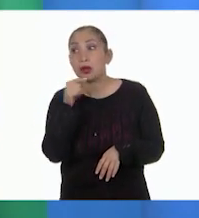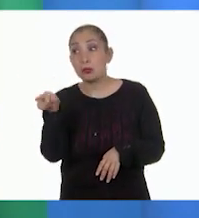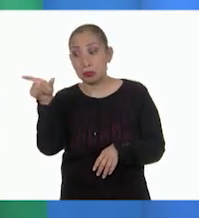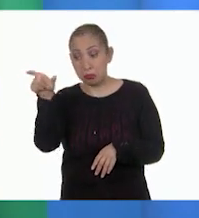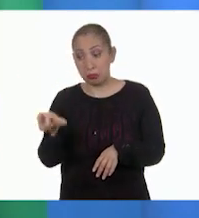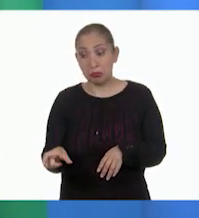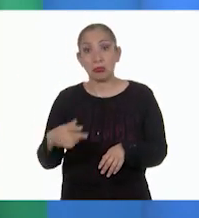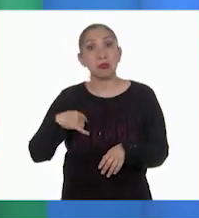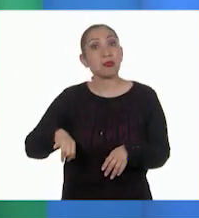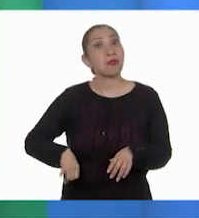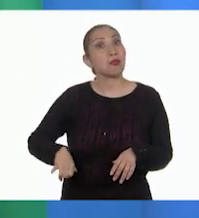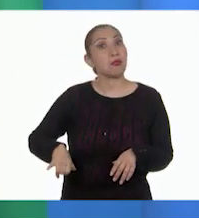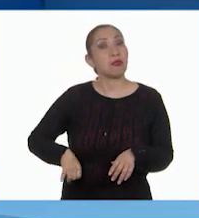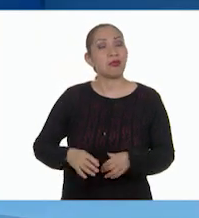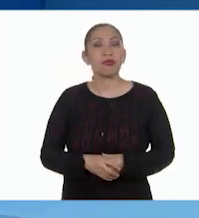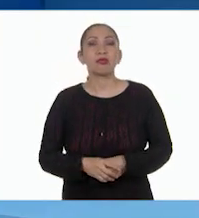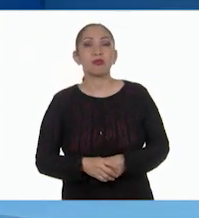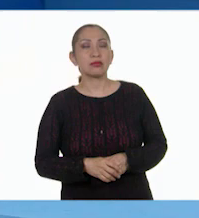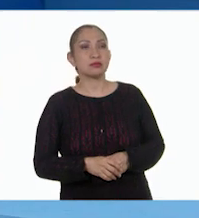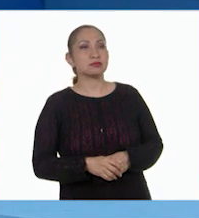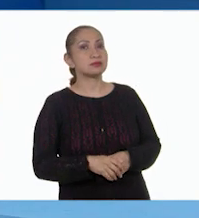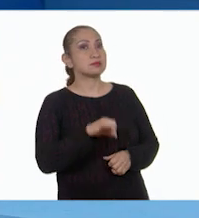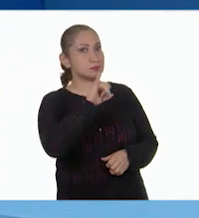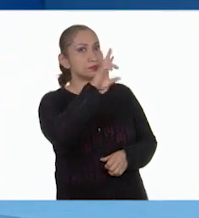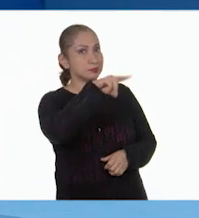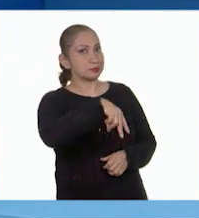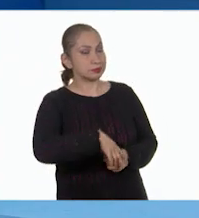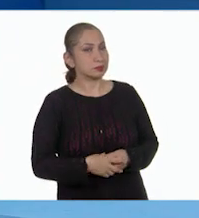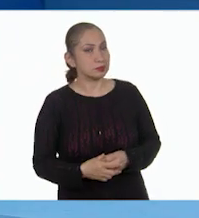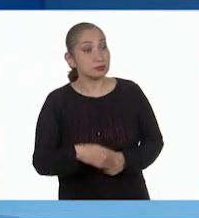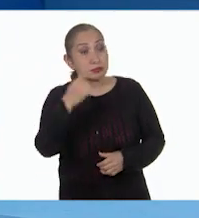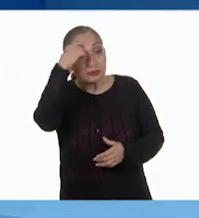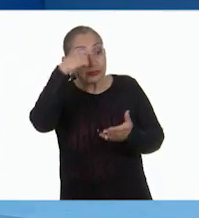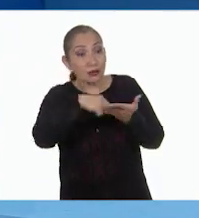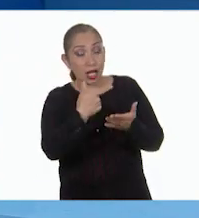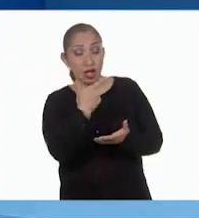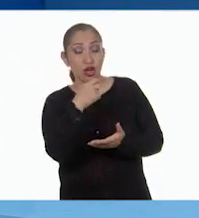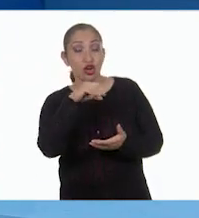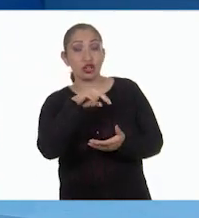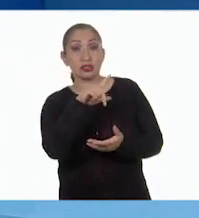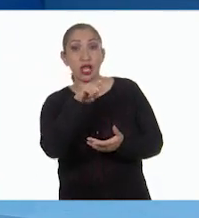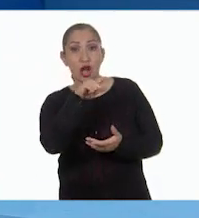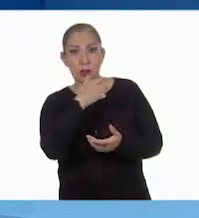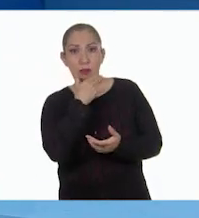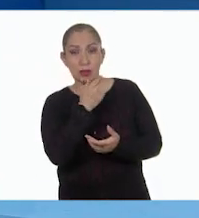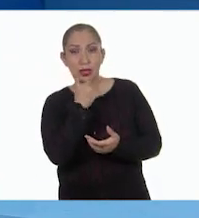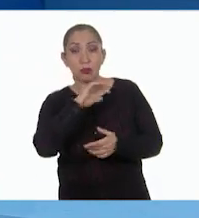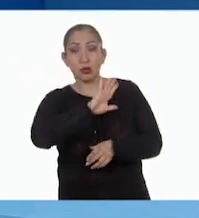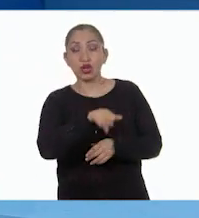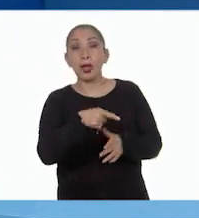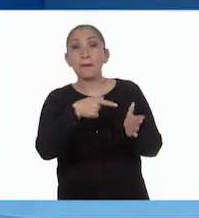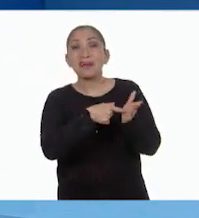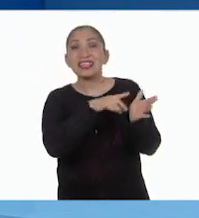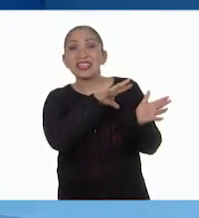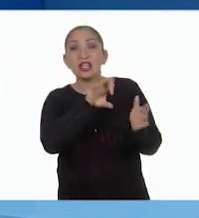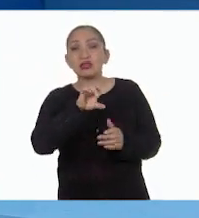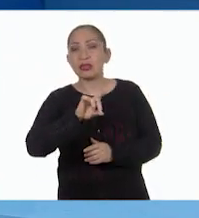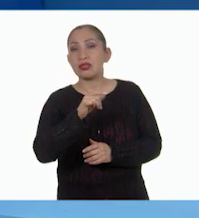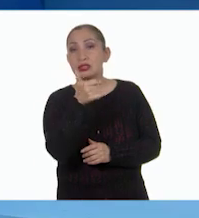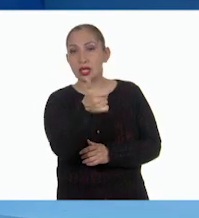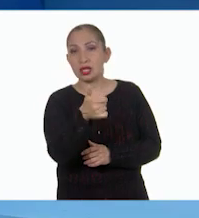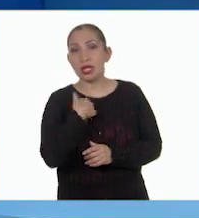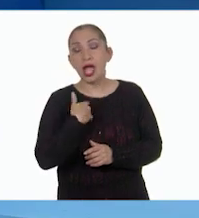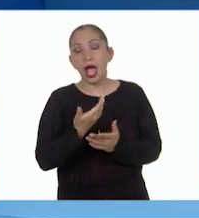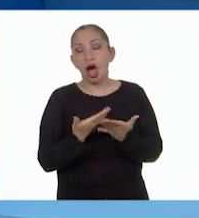muy, muy interesante, maestra. Sin duda lo fue. Se cree que Gonzalo Guerrero murió en el año de 1536 en la